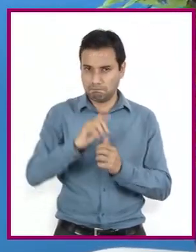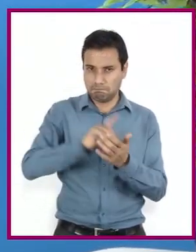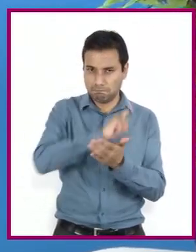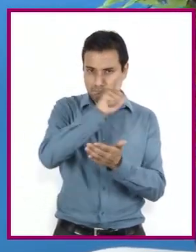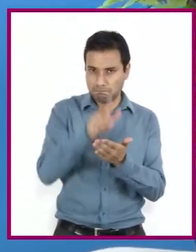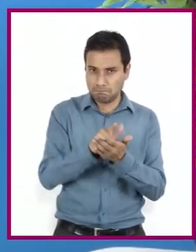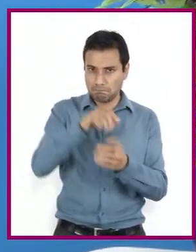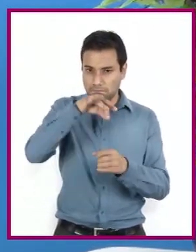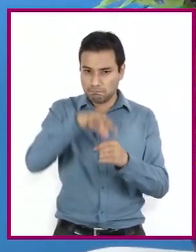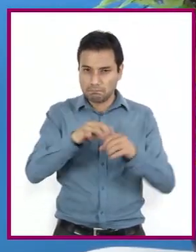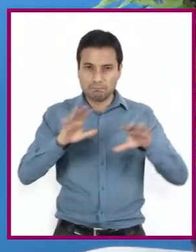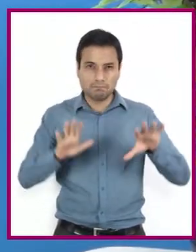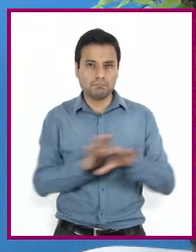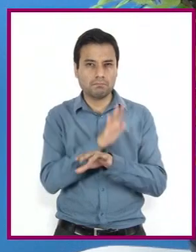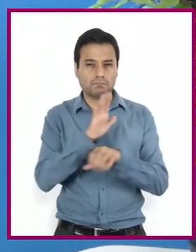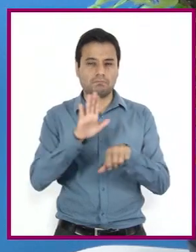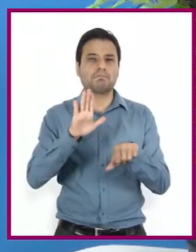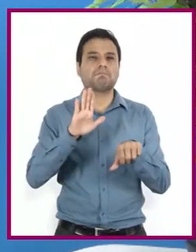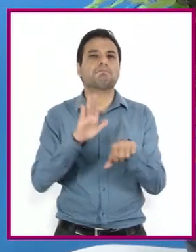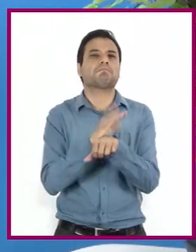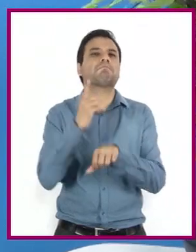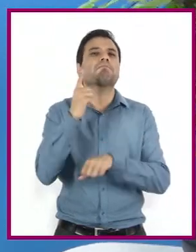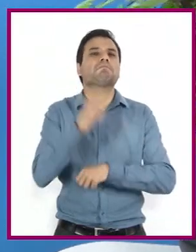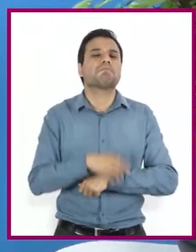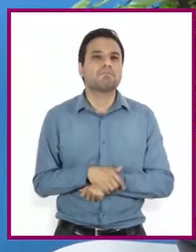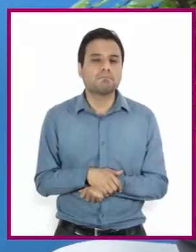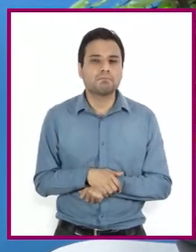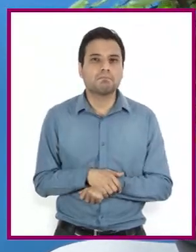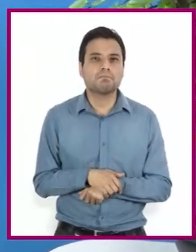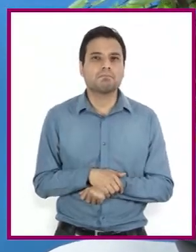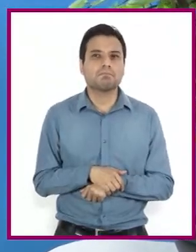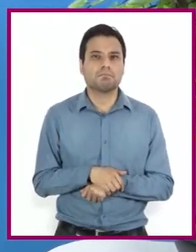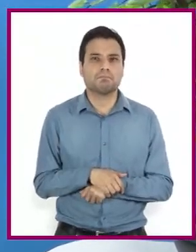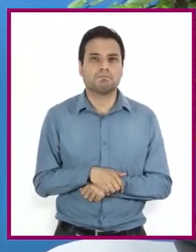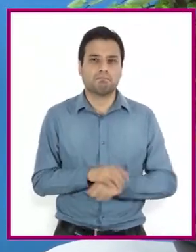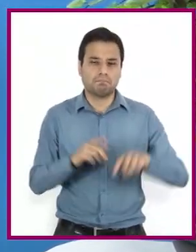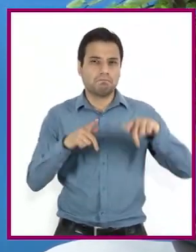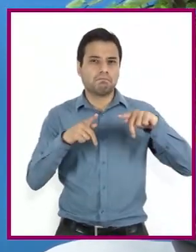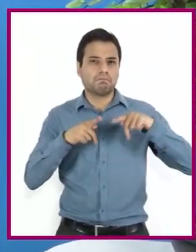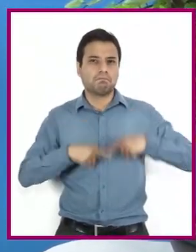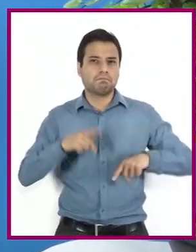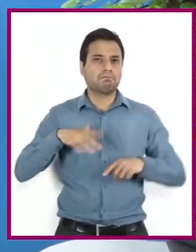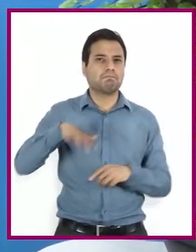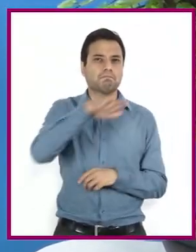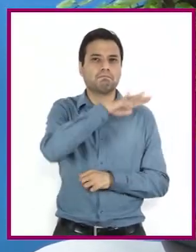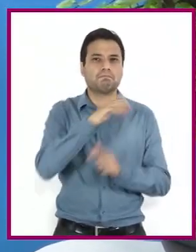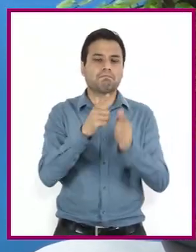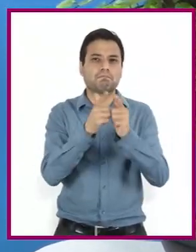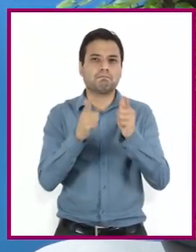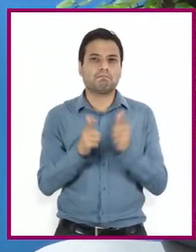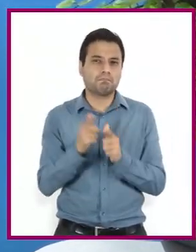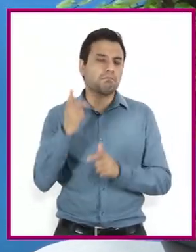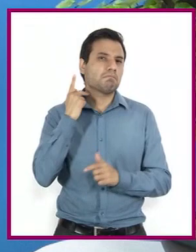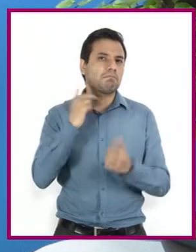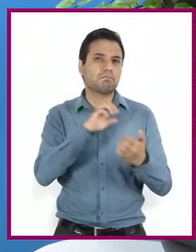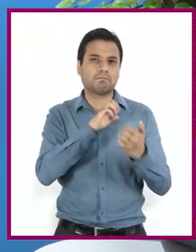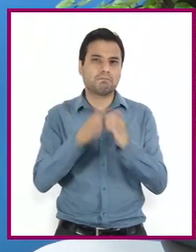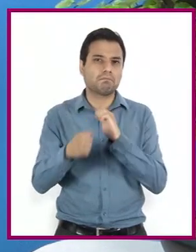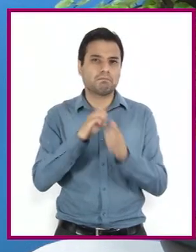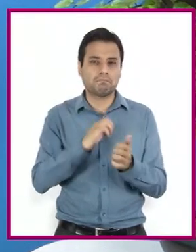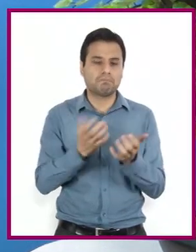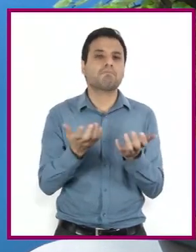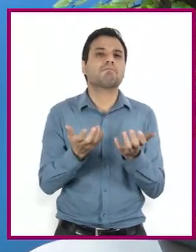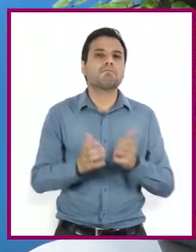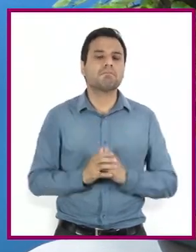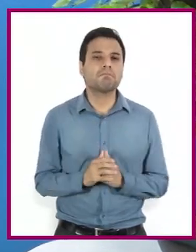reformas electorales mencionadas en el texto? ¿Qué papel tuvo la sociedad y los partidos de oposición en este proceso?